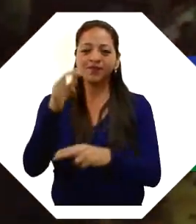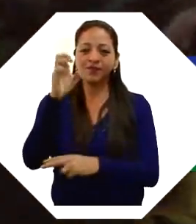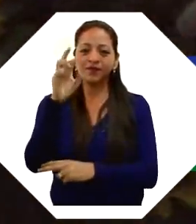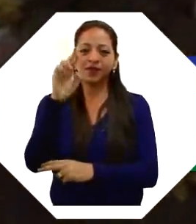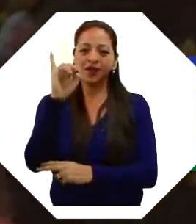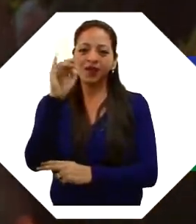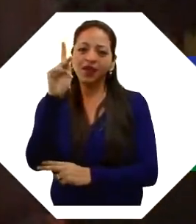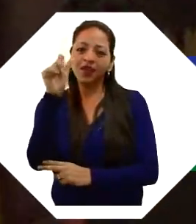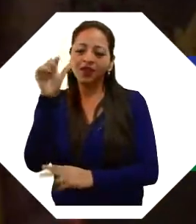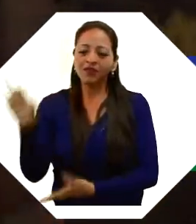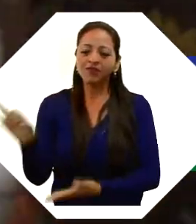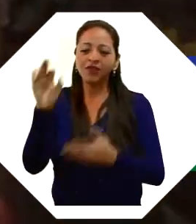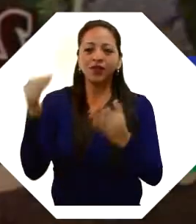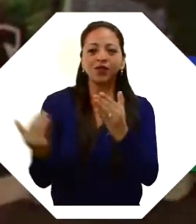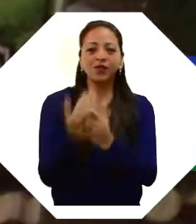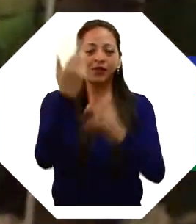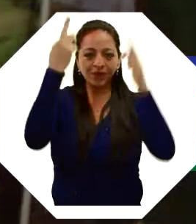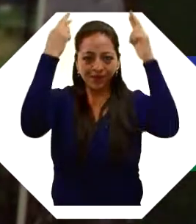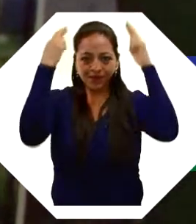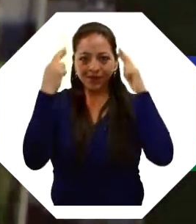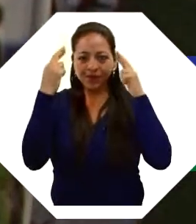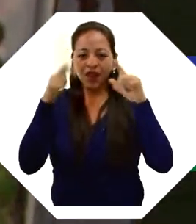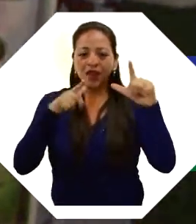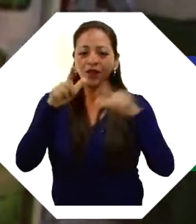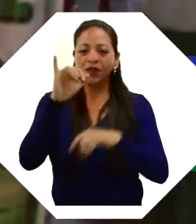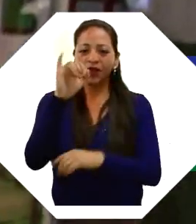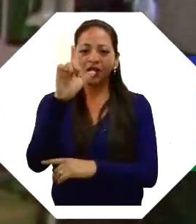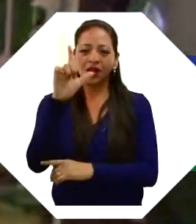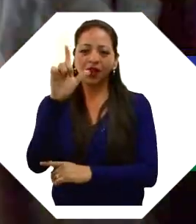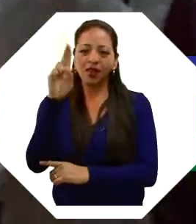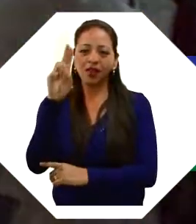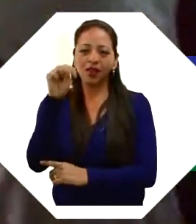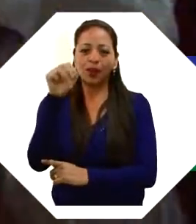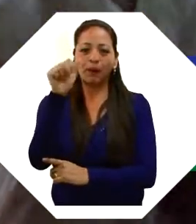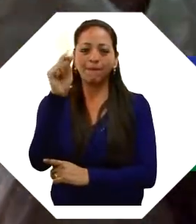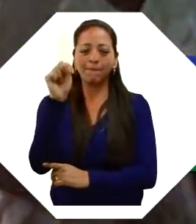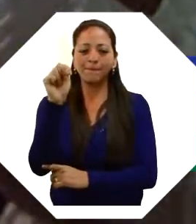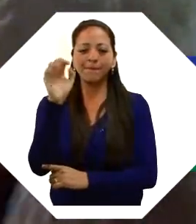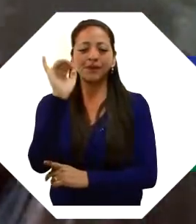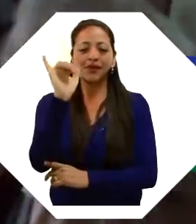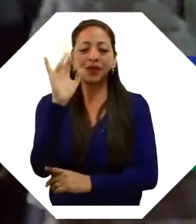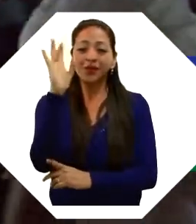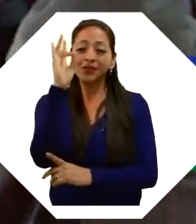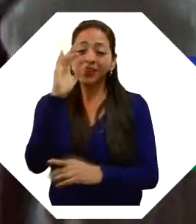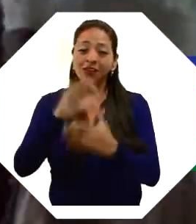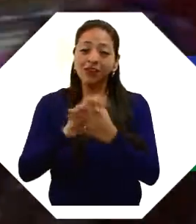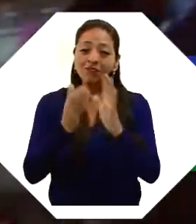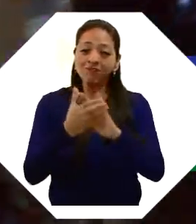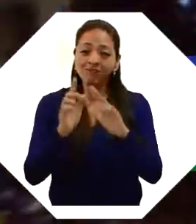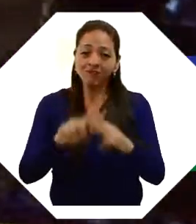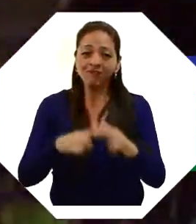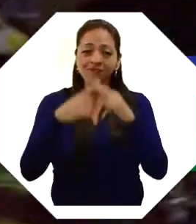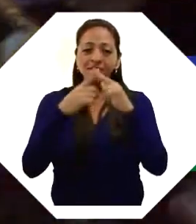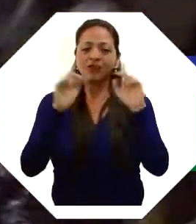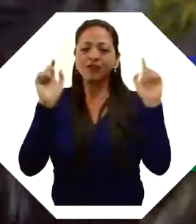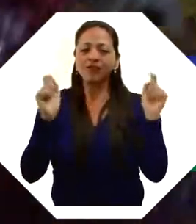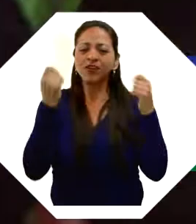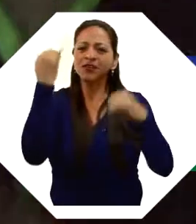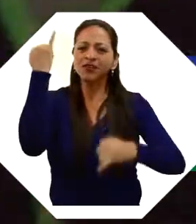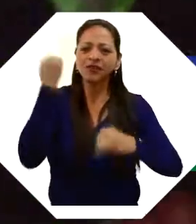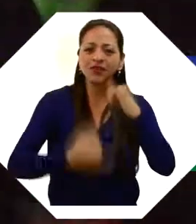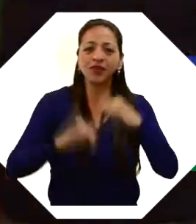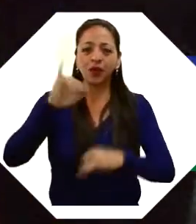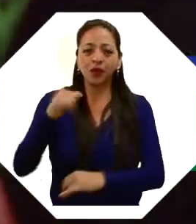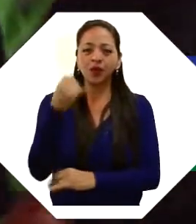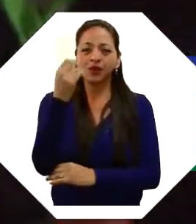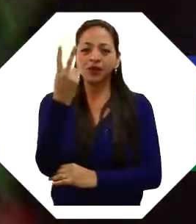representante del barrio central, fue elegida como la nueva soberana de Ilumán la noche del sábado 7 de noviembre. Las fiestas de la parroquia